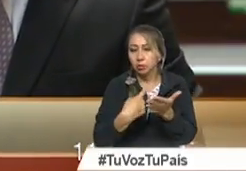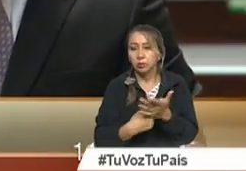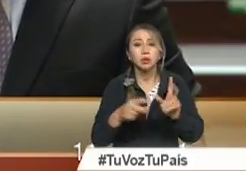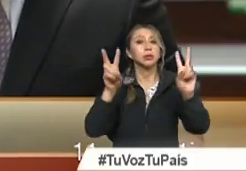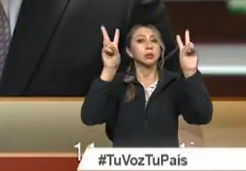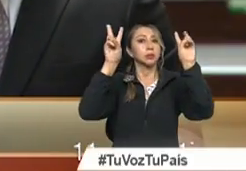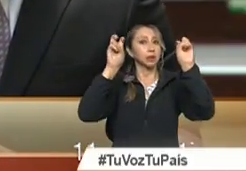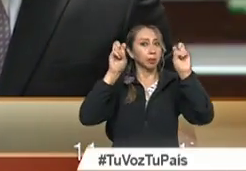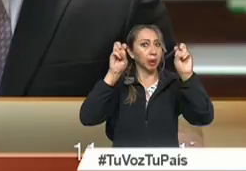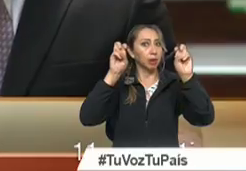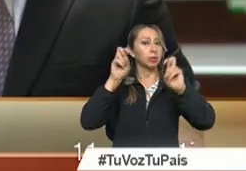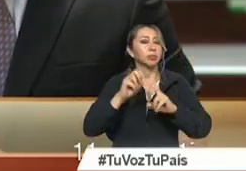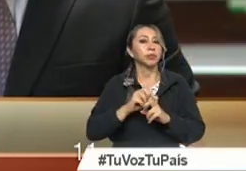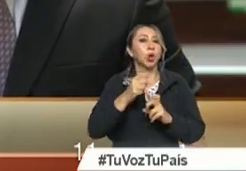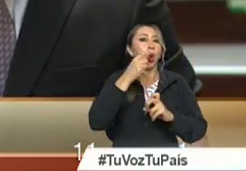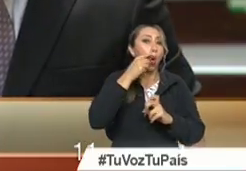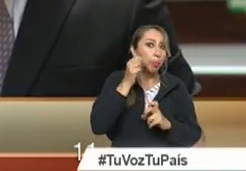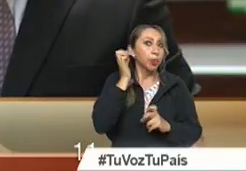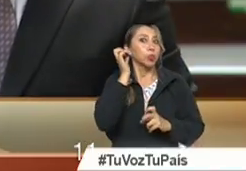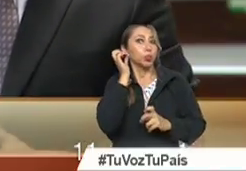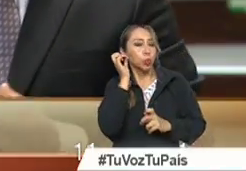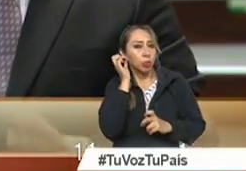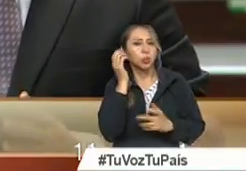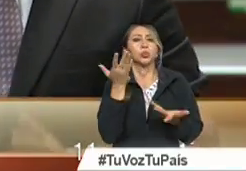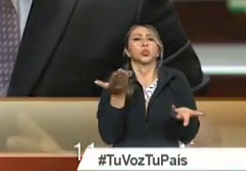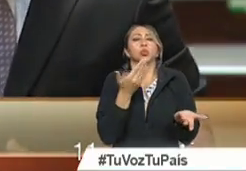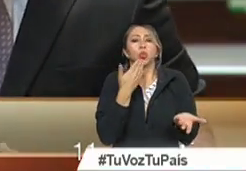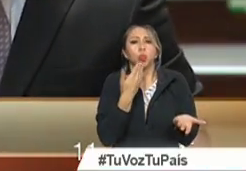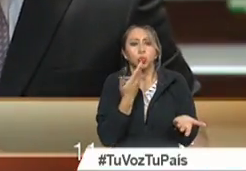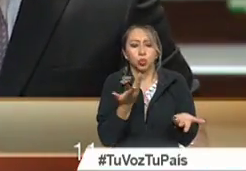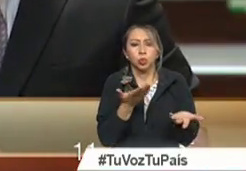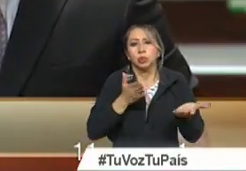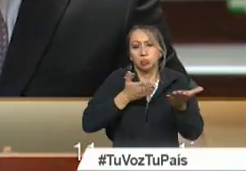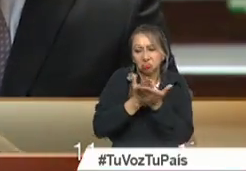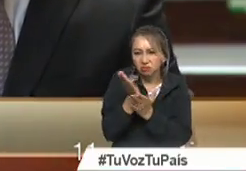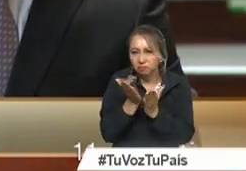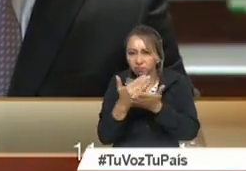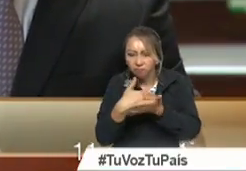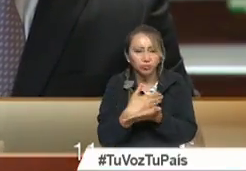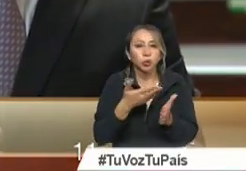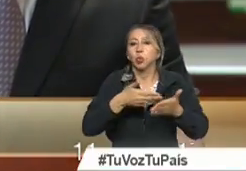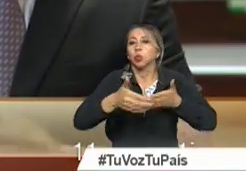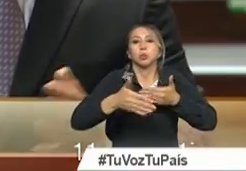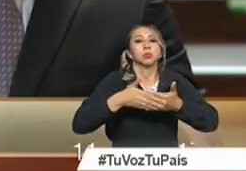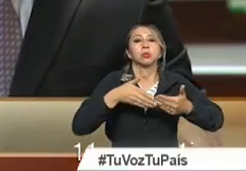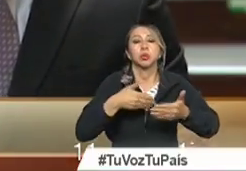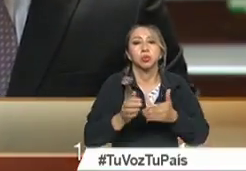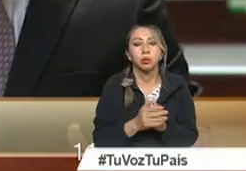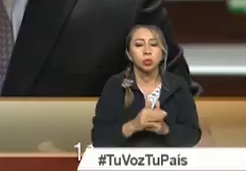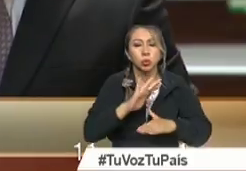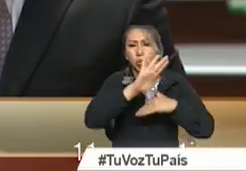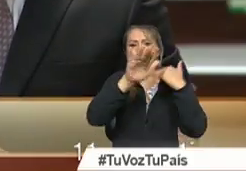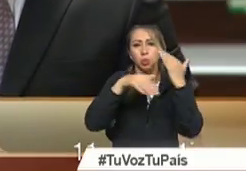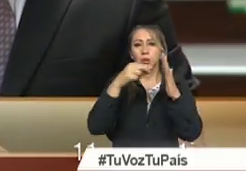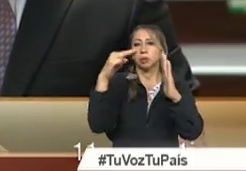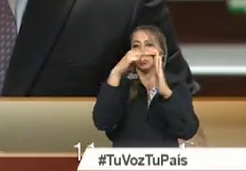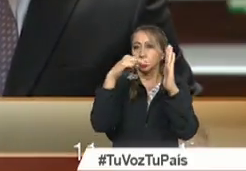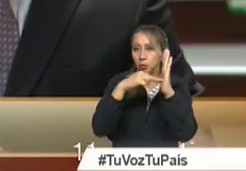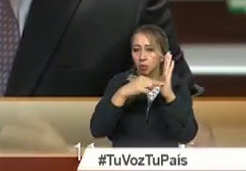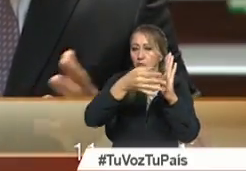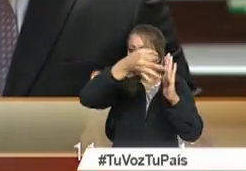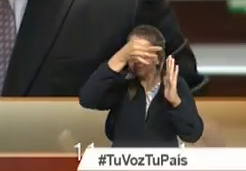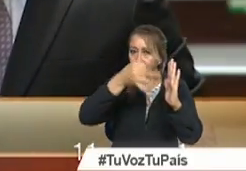tema de género debe implementarse de manera transversal absolutamente toda la normativa